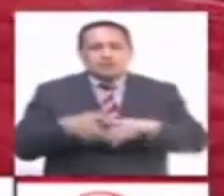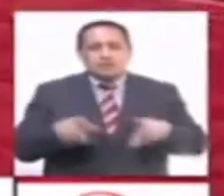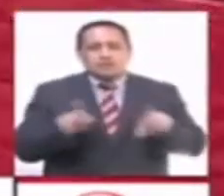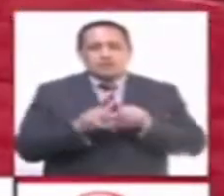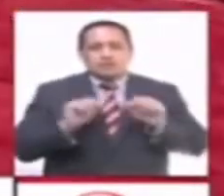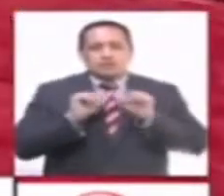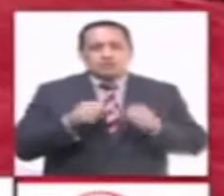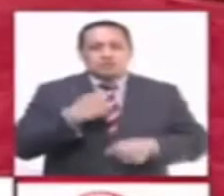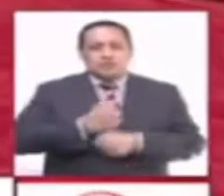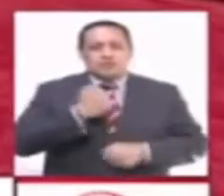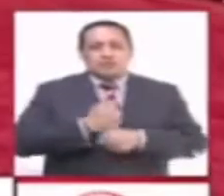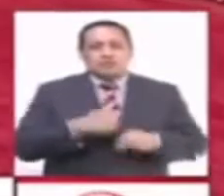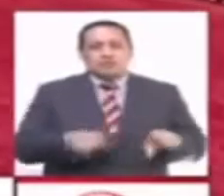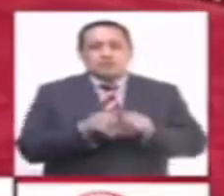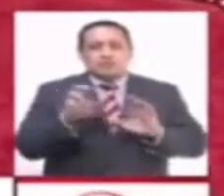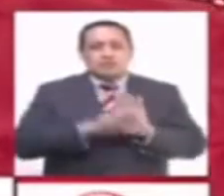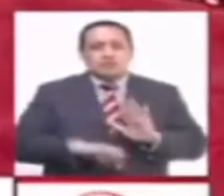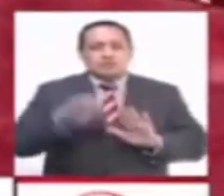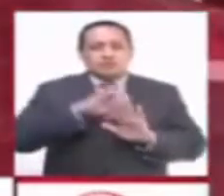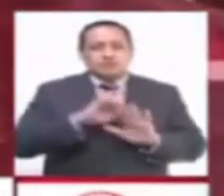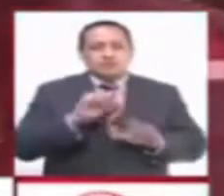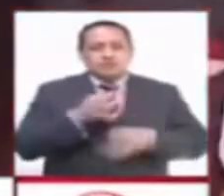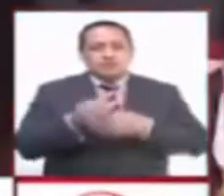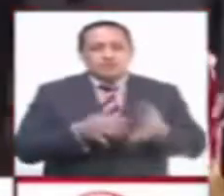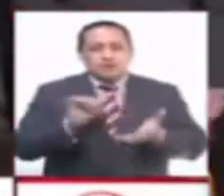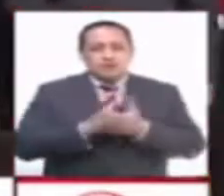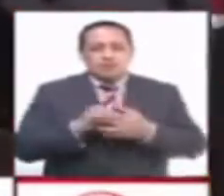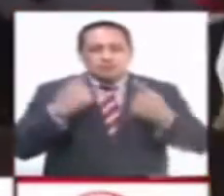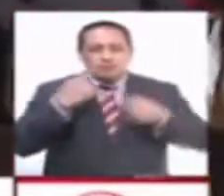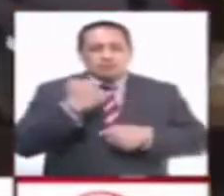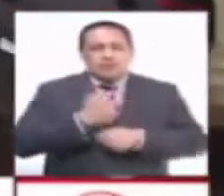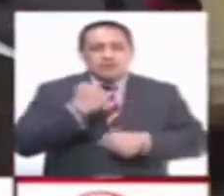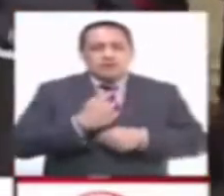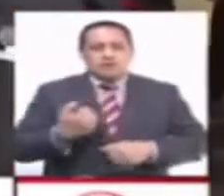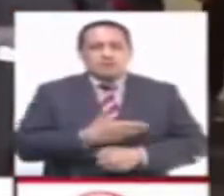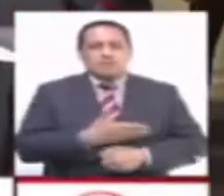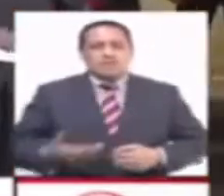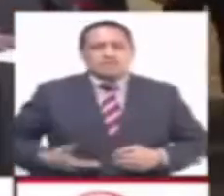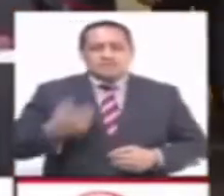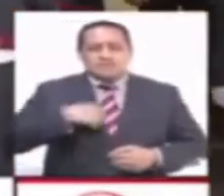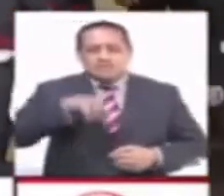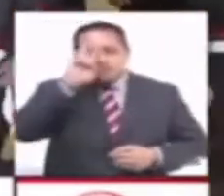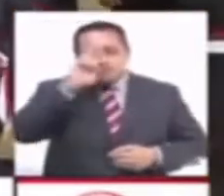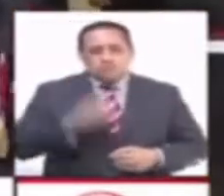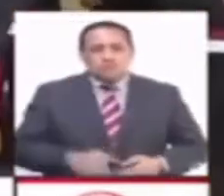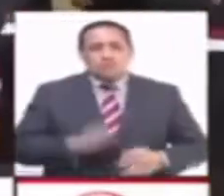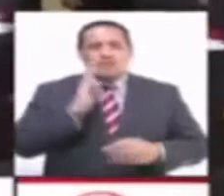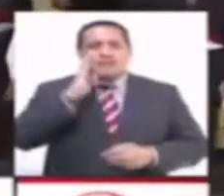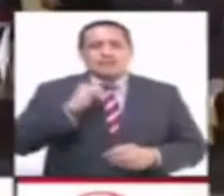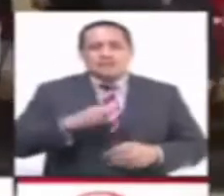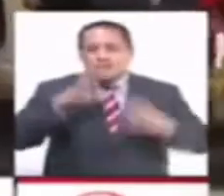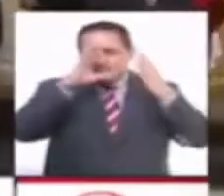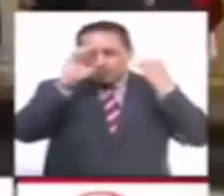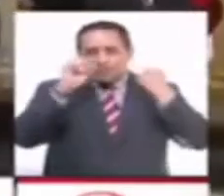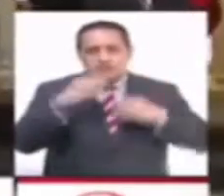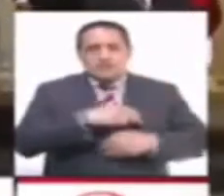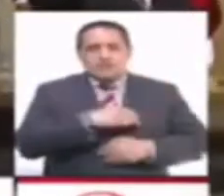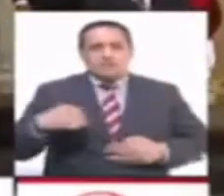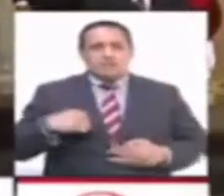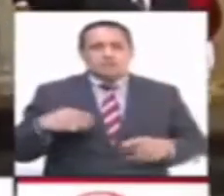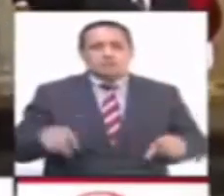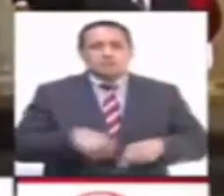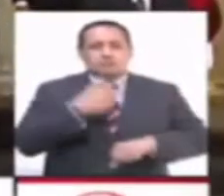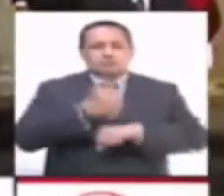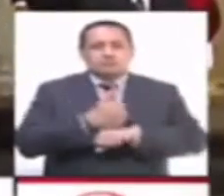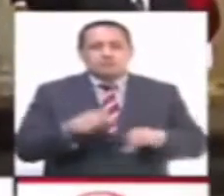mantiene funciones. El proyecto establece como funciones del presidente de la República nombrar embajadores y ministros